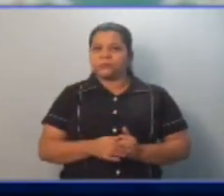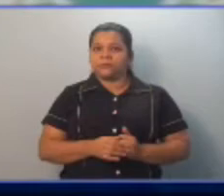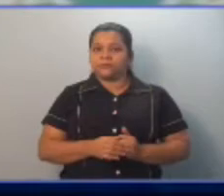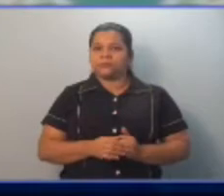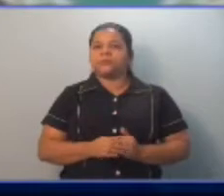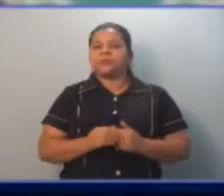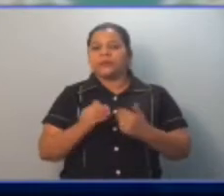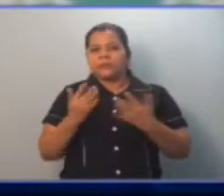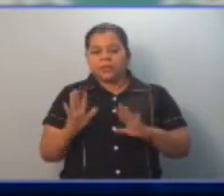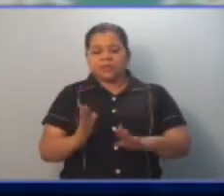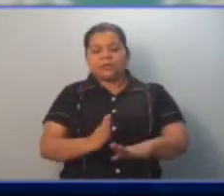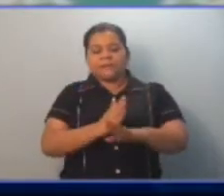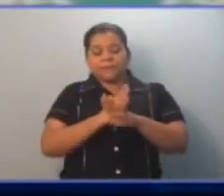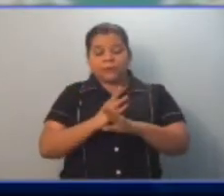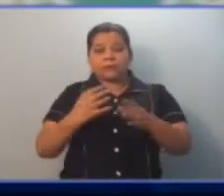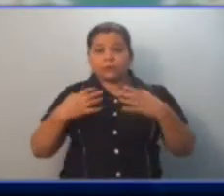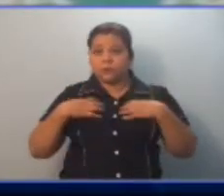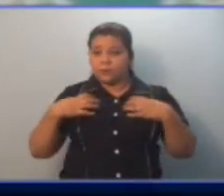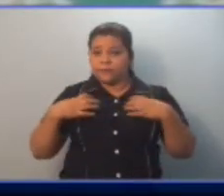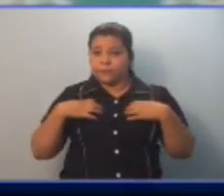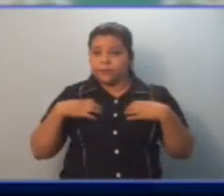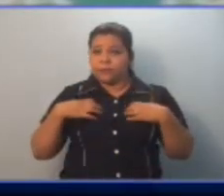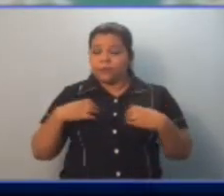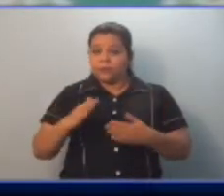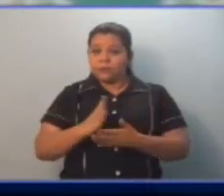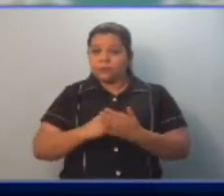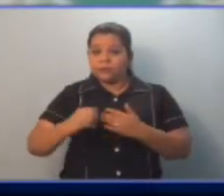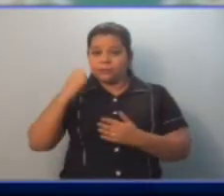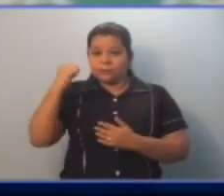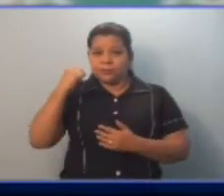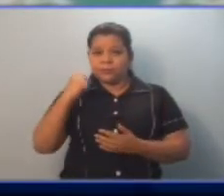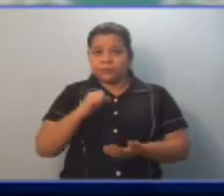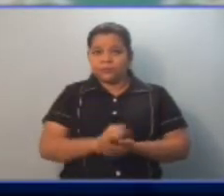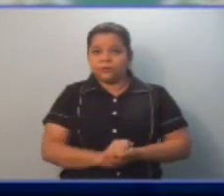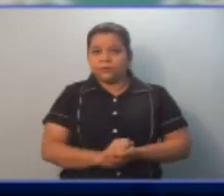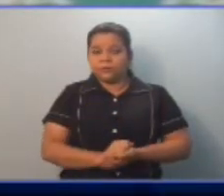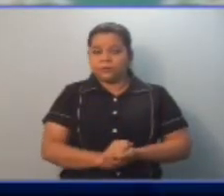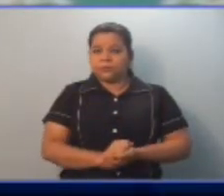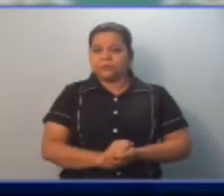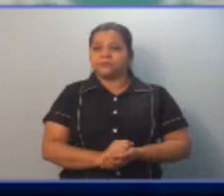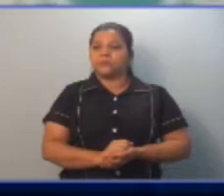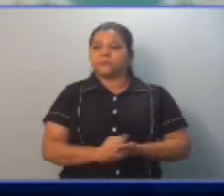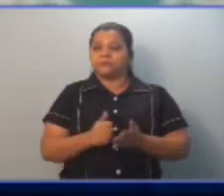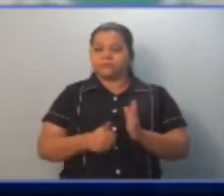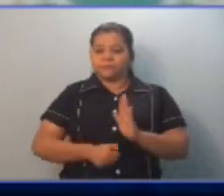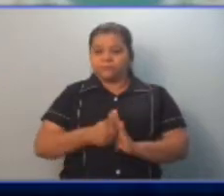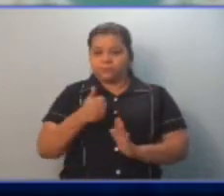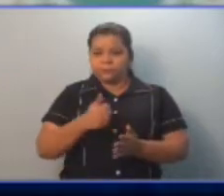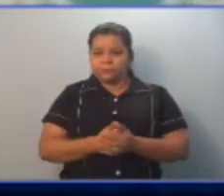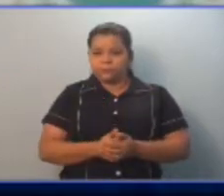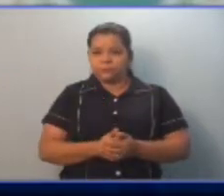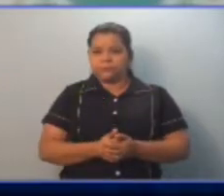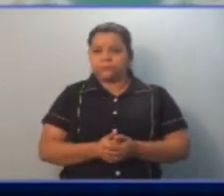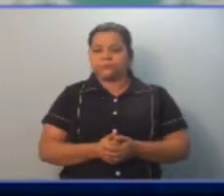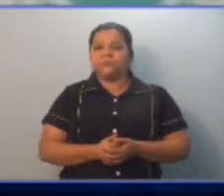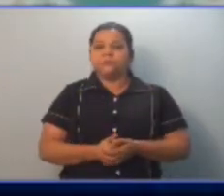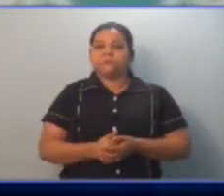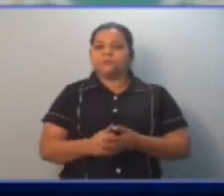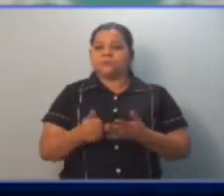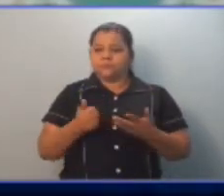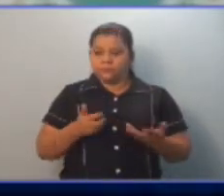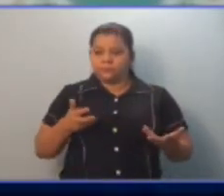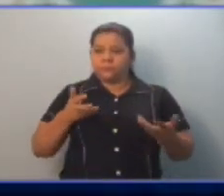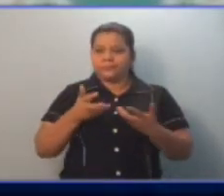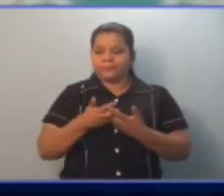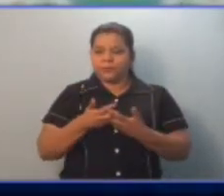¿Por qué la defensa de la vida hacia ese embrión es tan absoluta